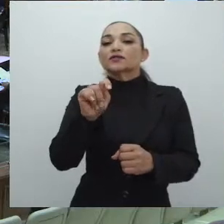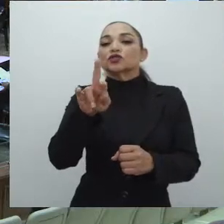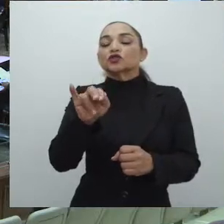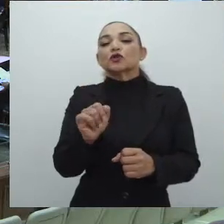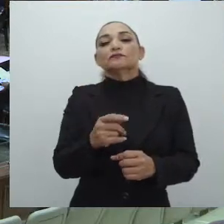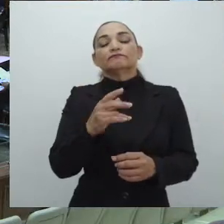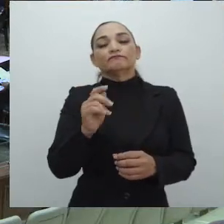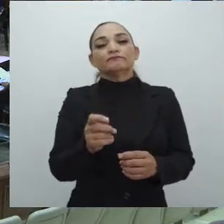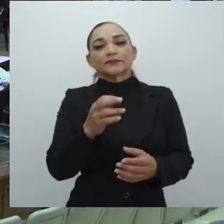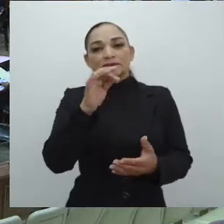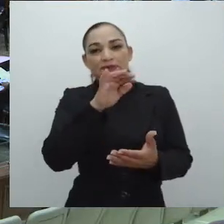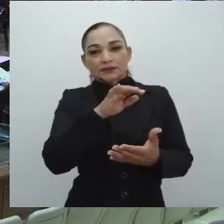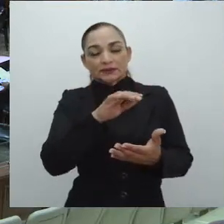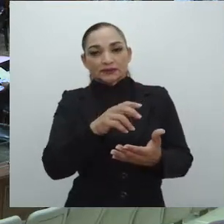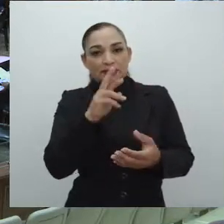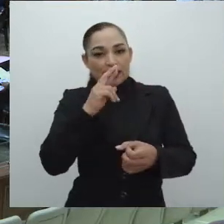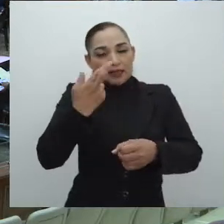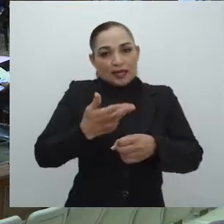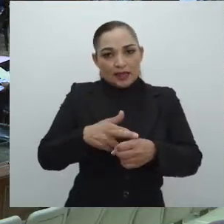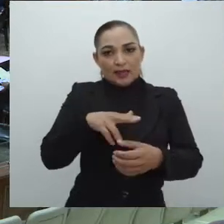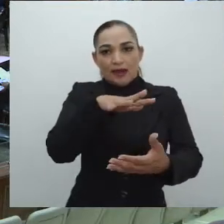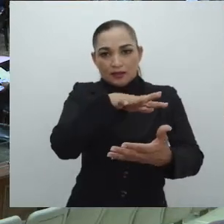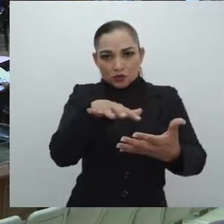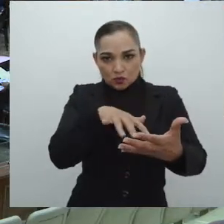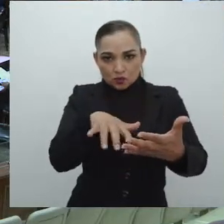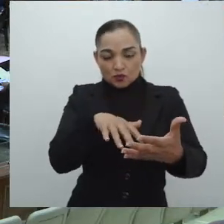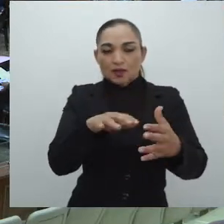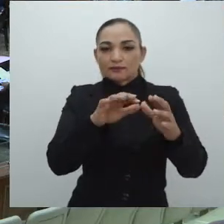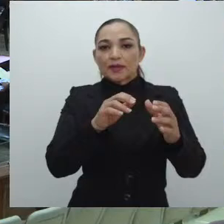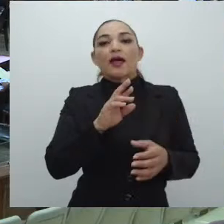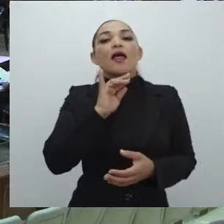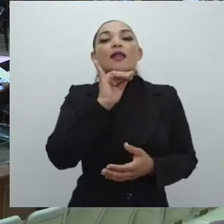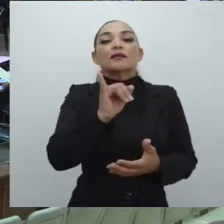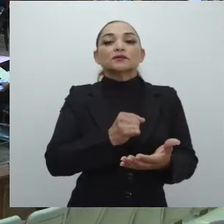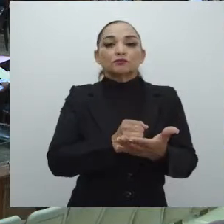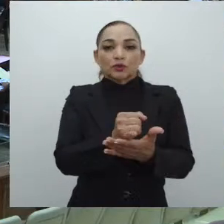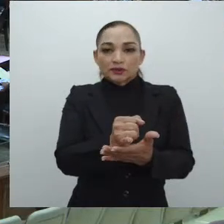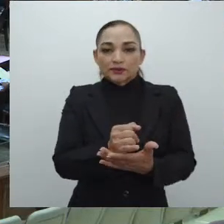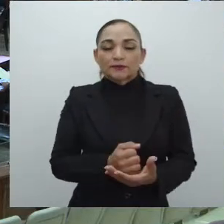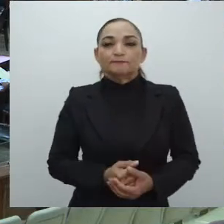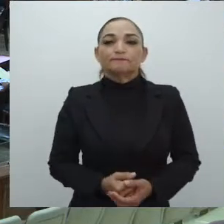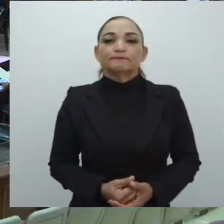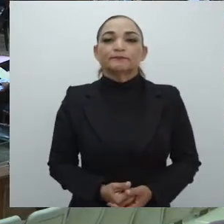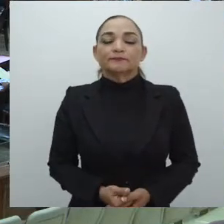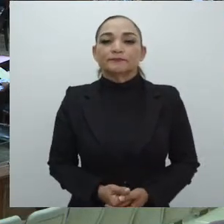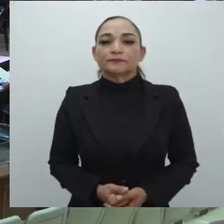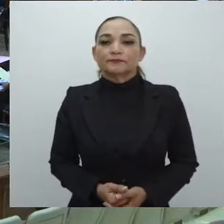dictamen. Adelante, diputada secretaria.